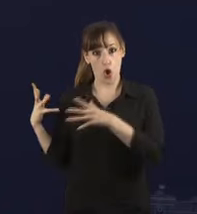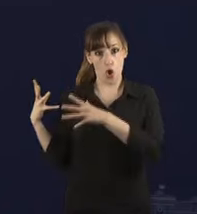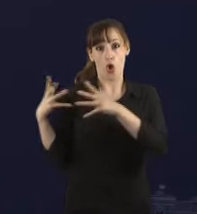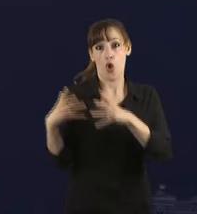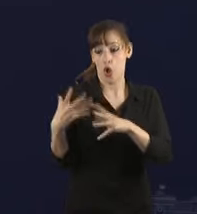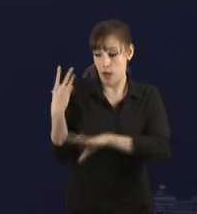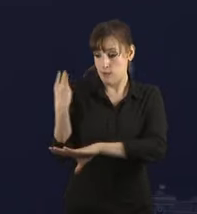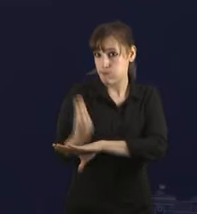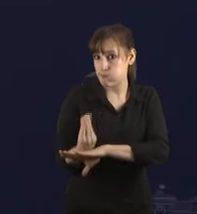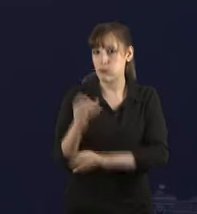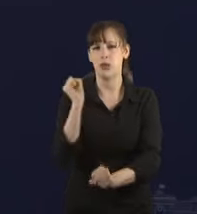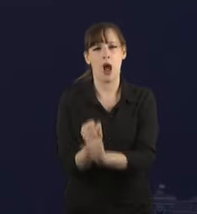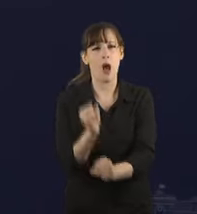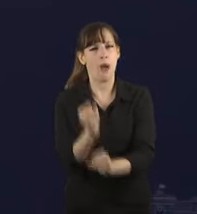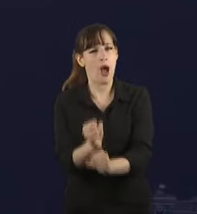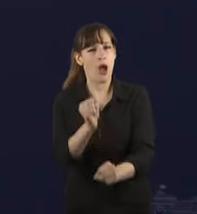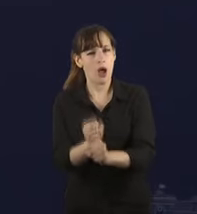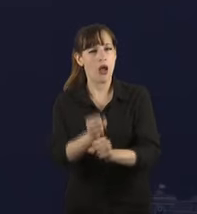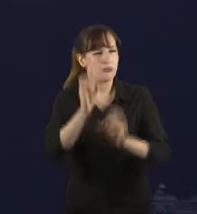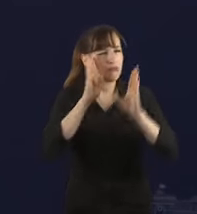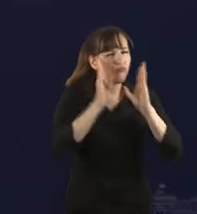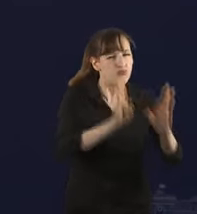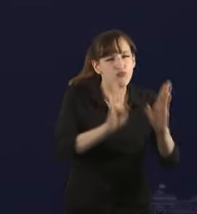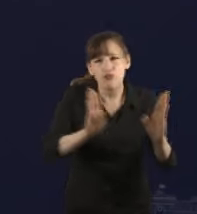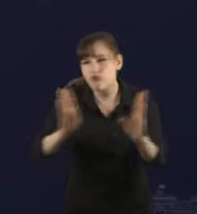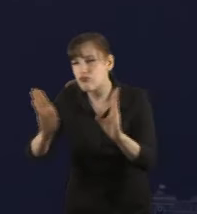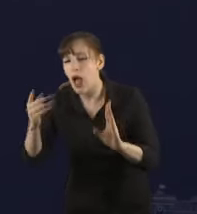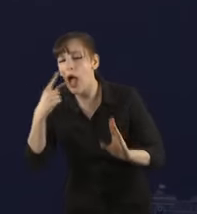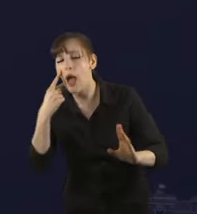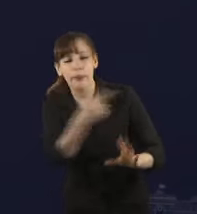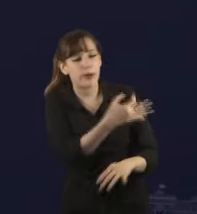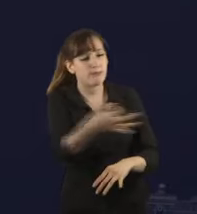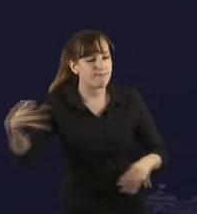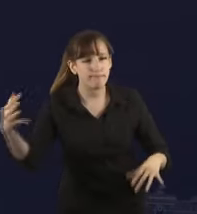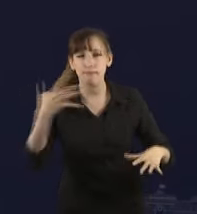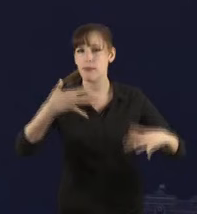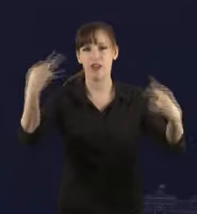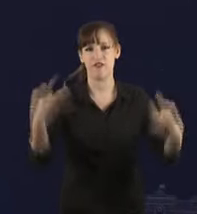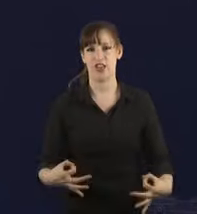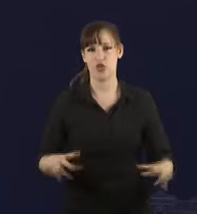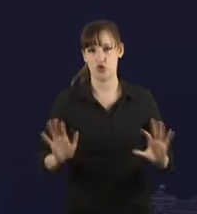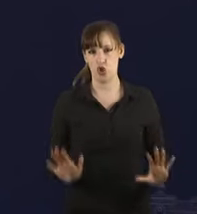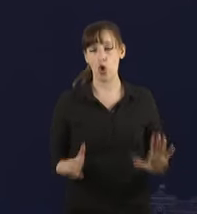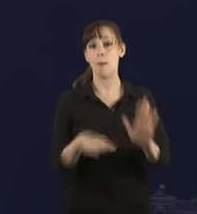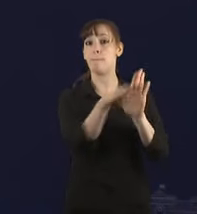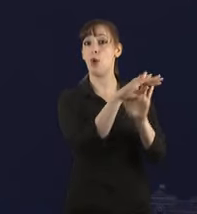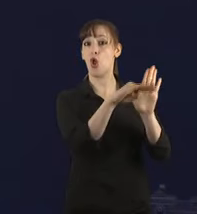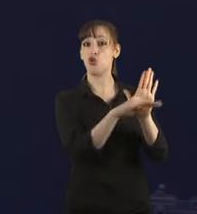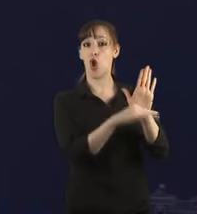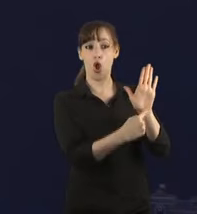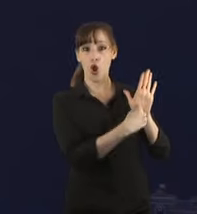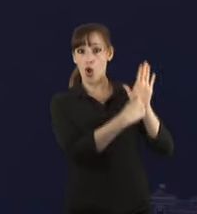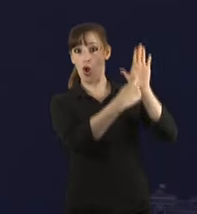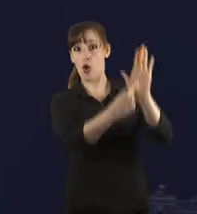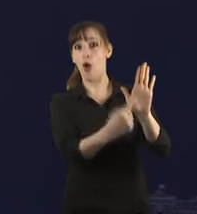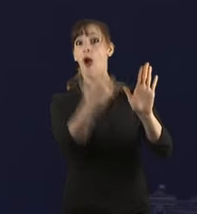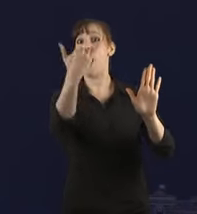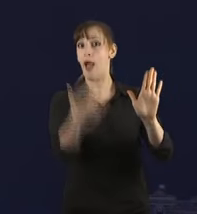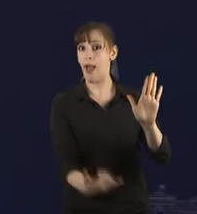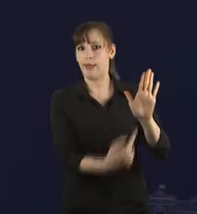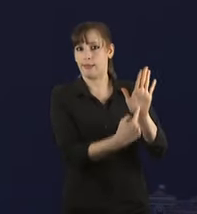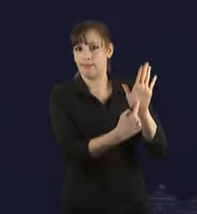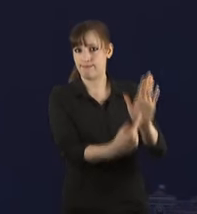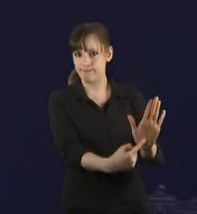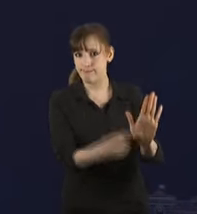durante toda la jornada para que esto así ocurra y eh Hay un protocolo vigente el cual hoy la propia